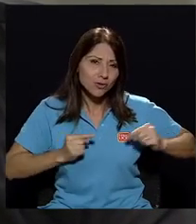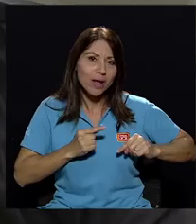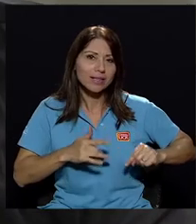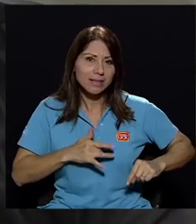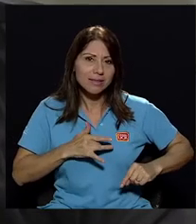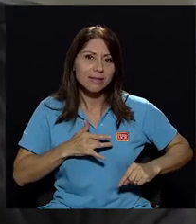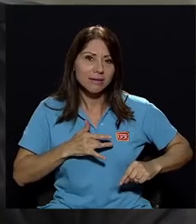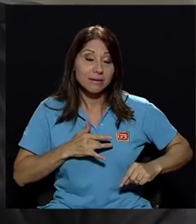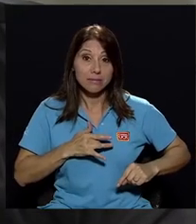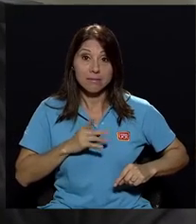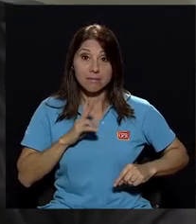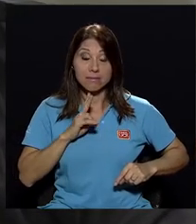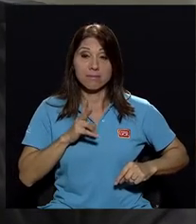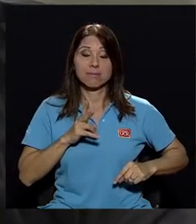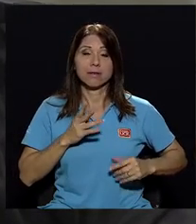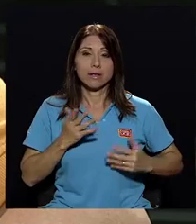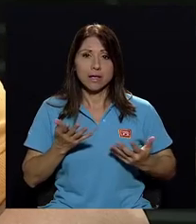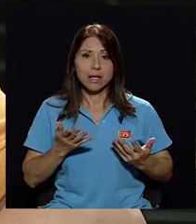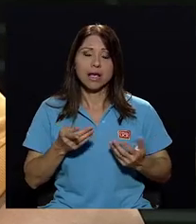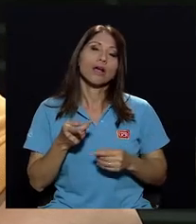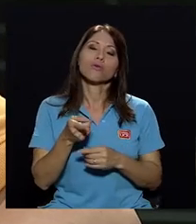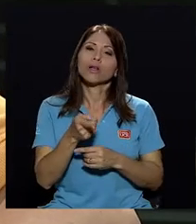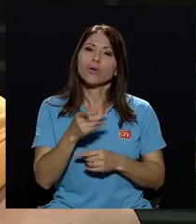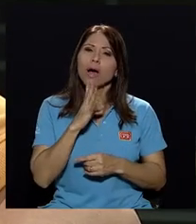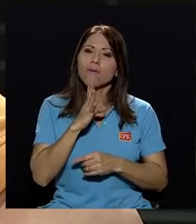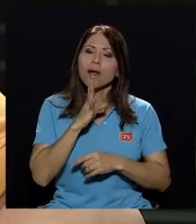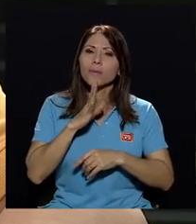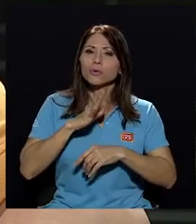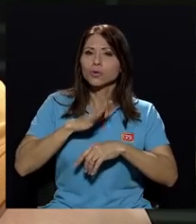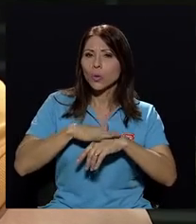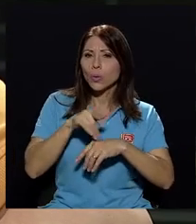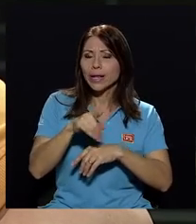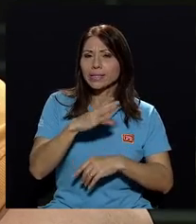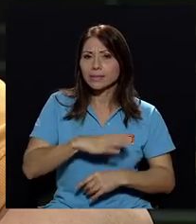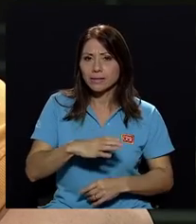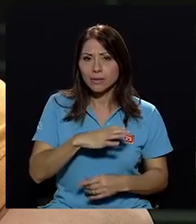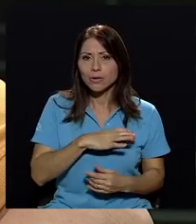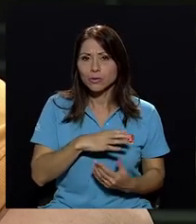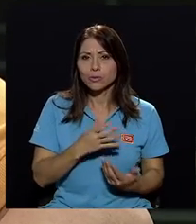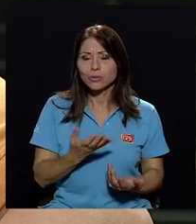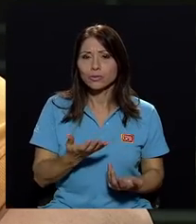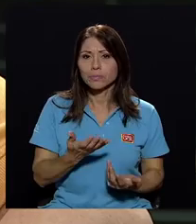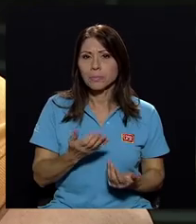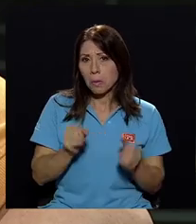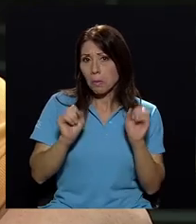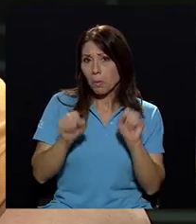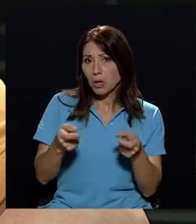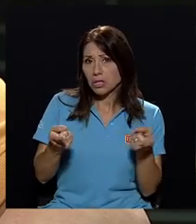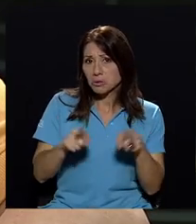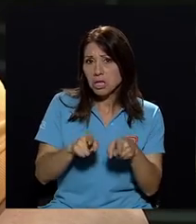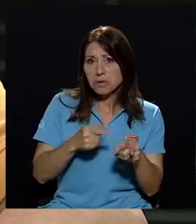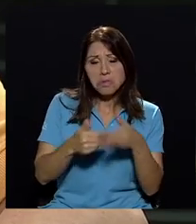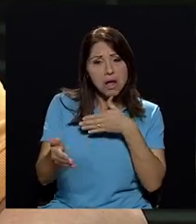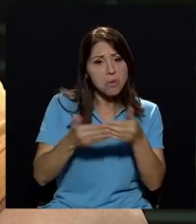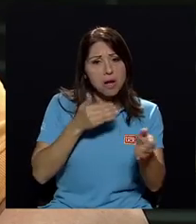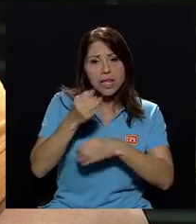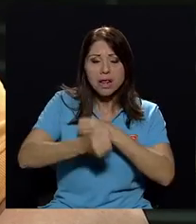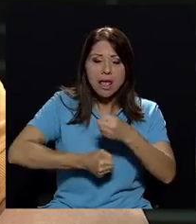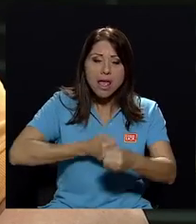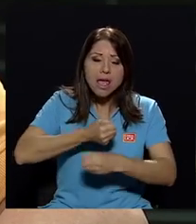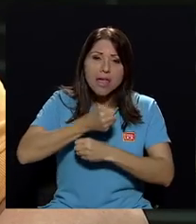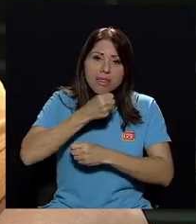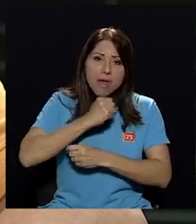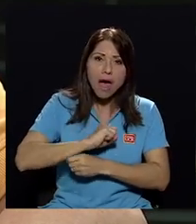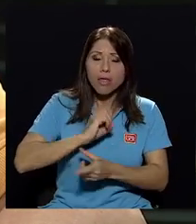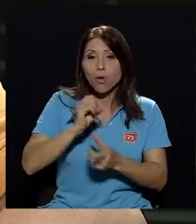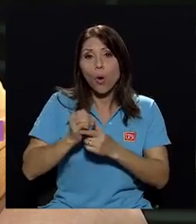Les duele sentir. Pues bien, cuando hablamos de esta condición, ¿podría suceder a cualquier edad